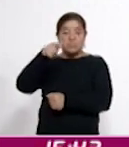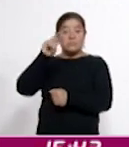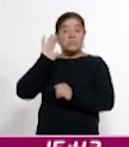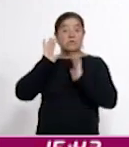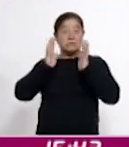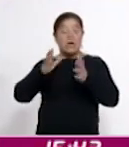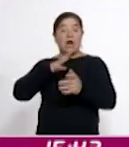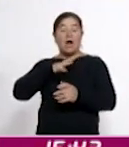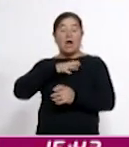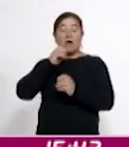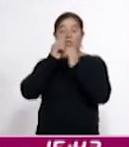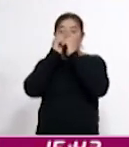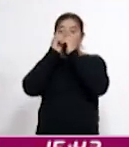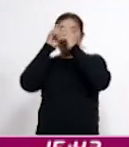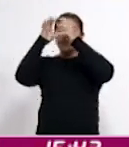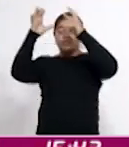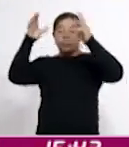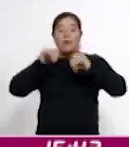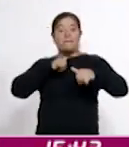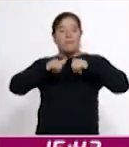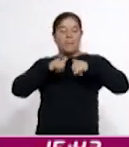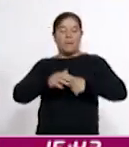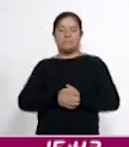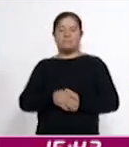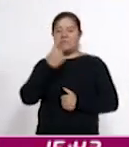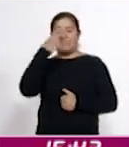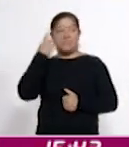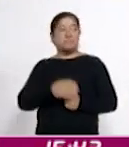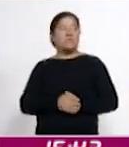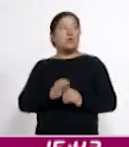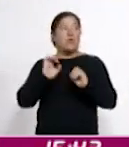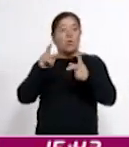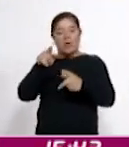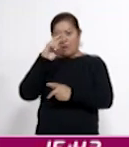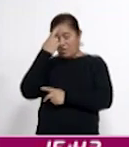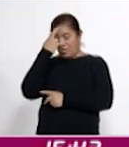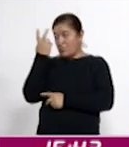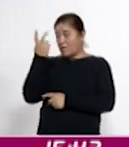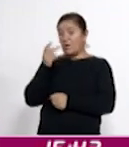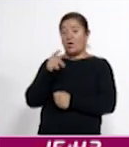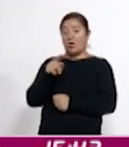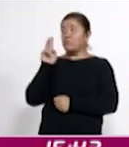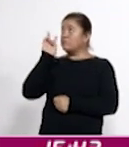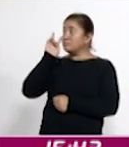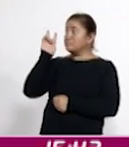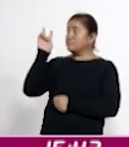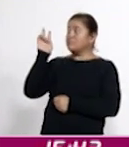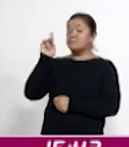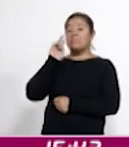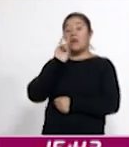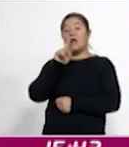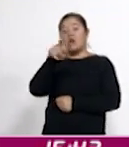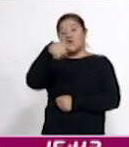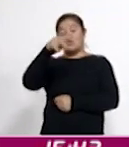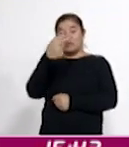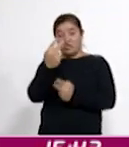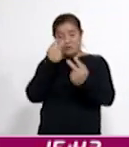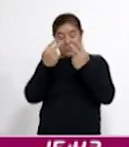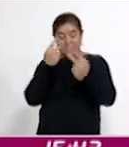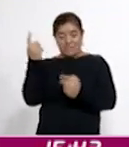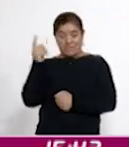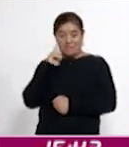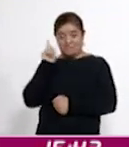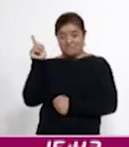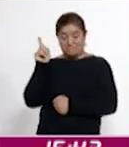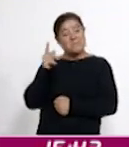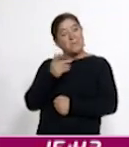Es muy fácil. Muy bien. Pues recuérdenos la invitación para quienes nos están viendo en esta ocasión, que vayan a San José Atoyatenco. Es de verdad